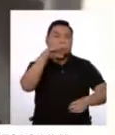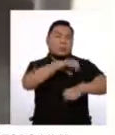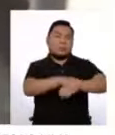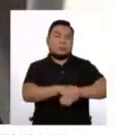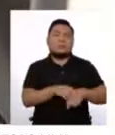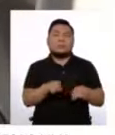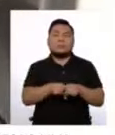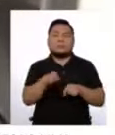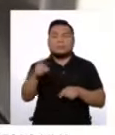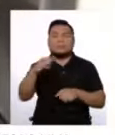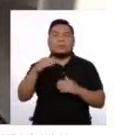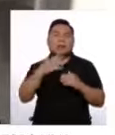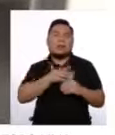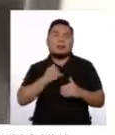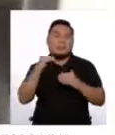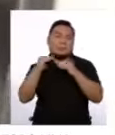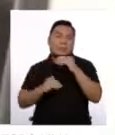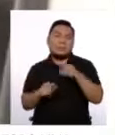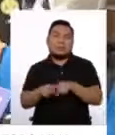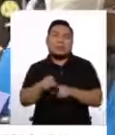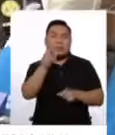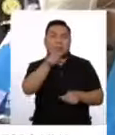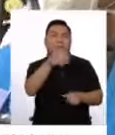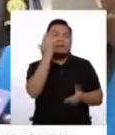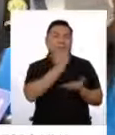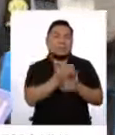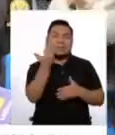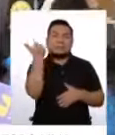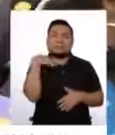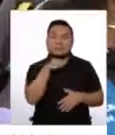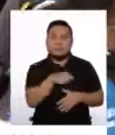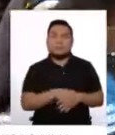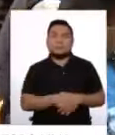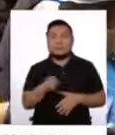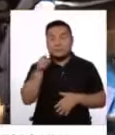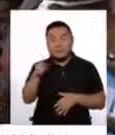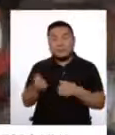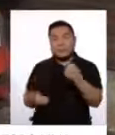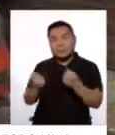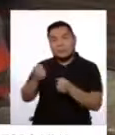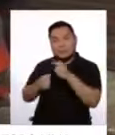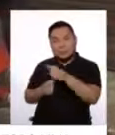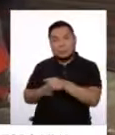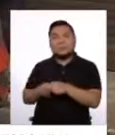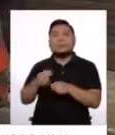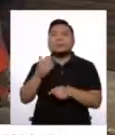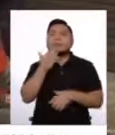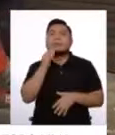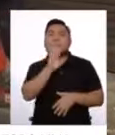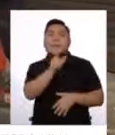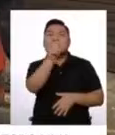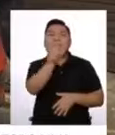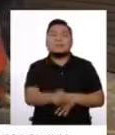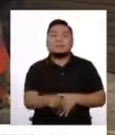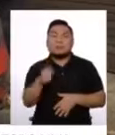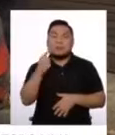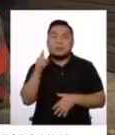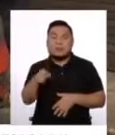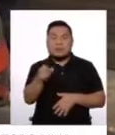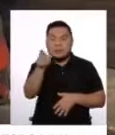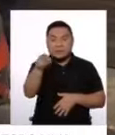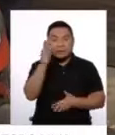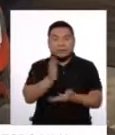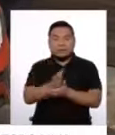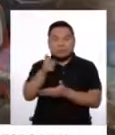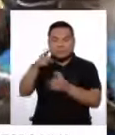una menor de edad y uno con antecedentes penales. Este vehículo, este es el vehículo que pertenece a la persona que tiene antecedentes